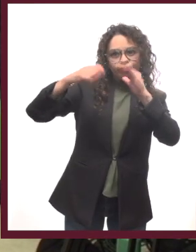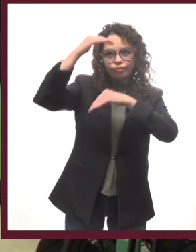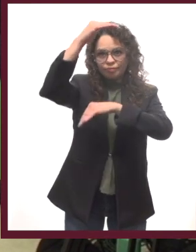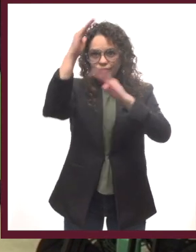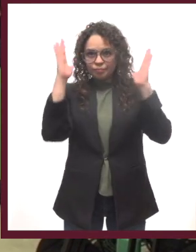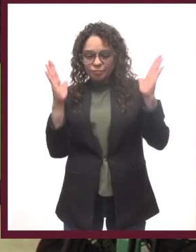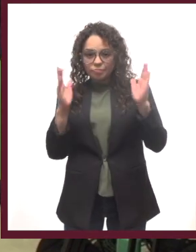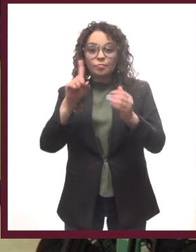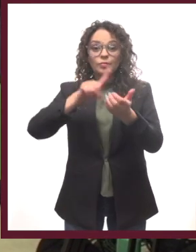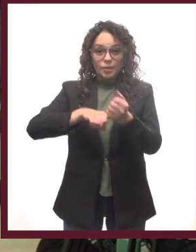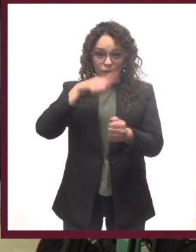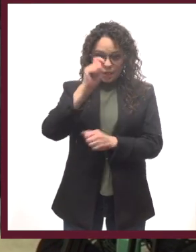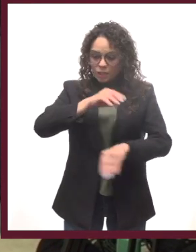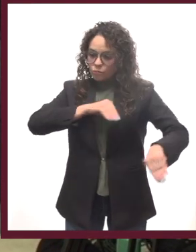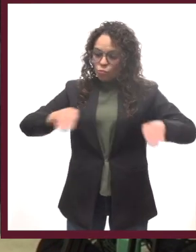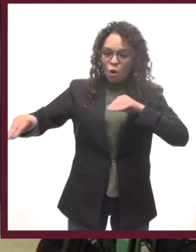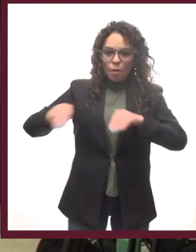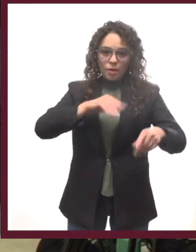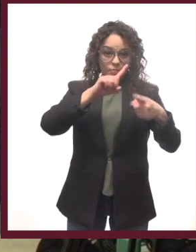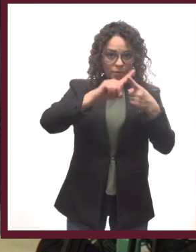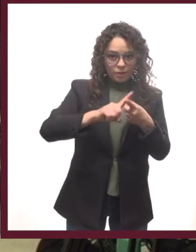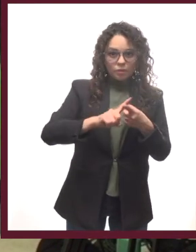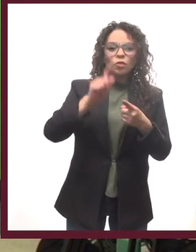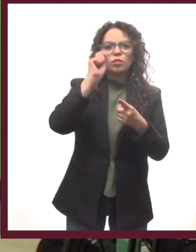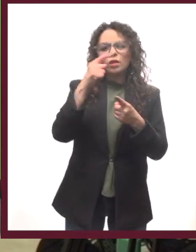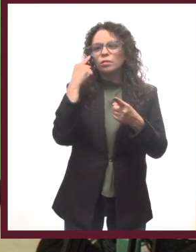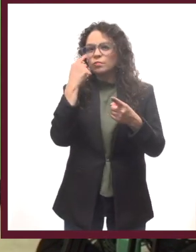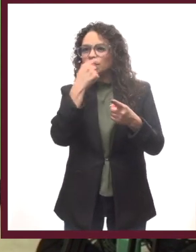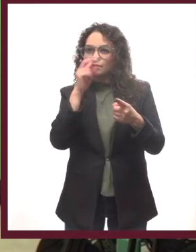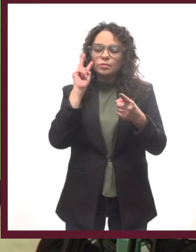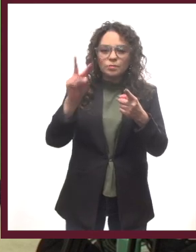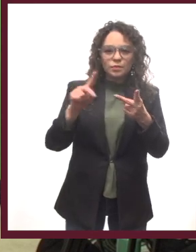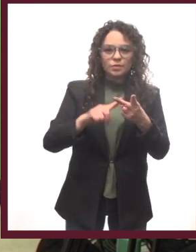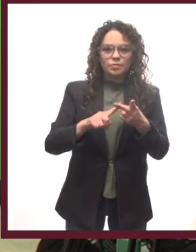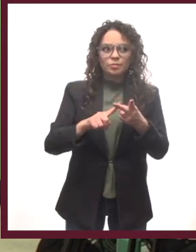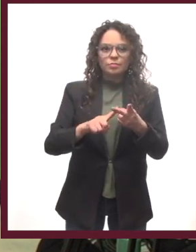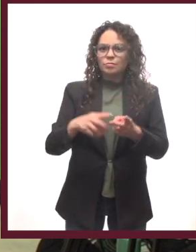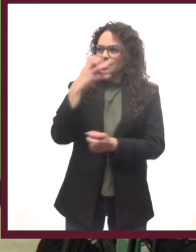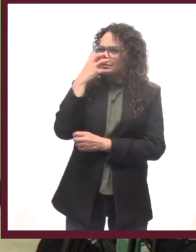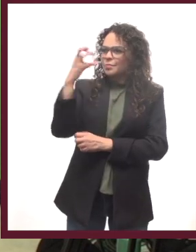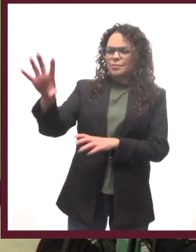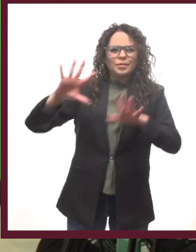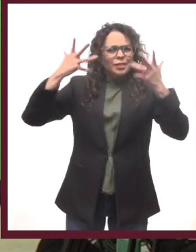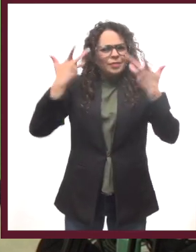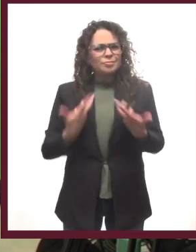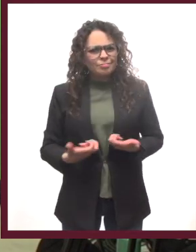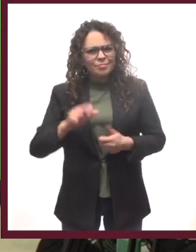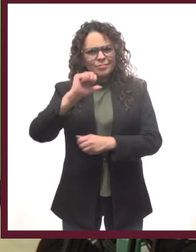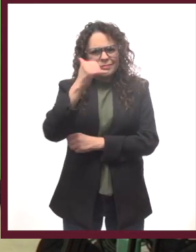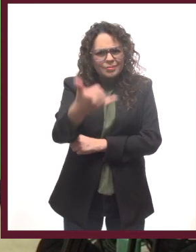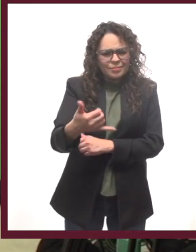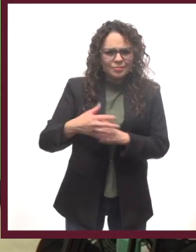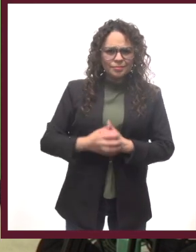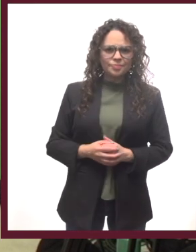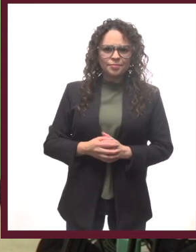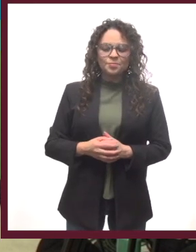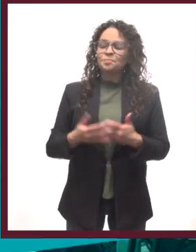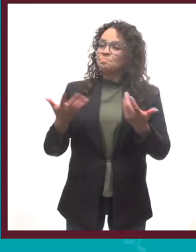a cuadro: el movimiento y el punto de vista, que según... ¡Ay!